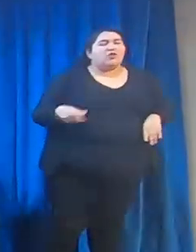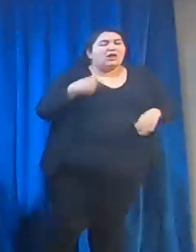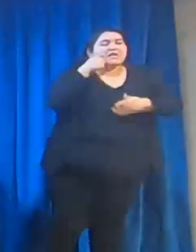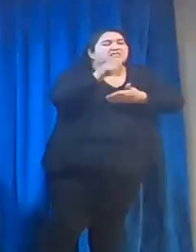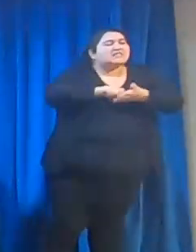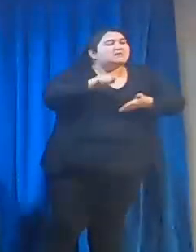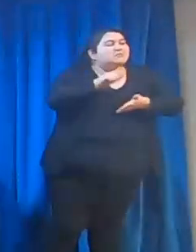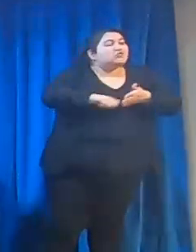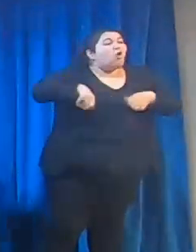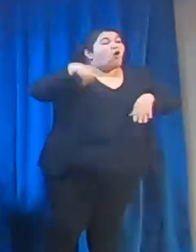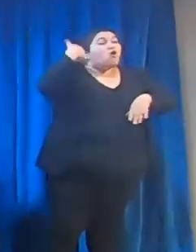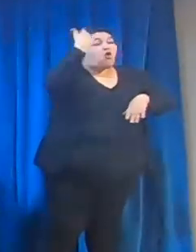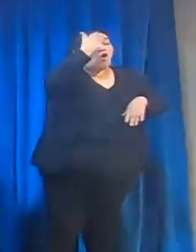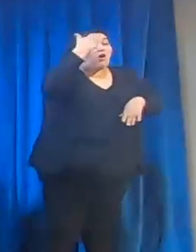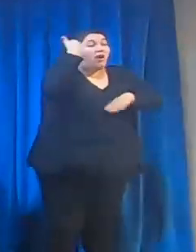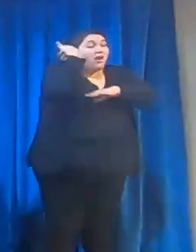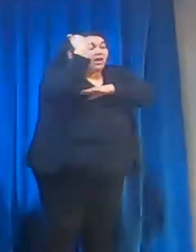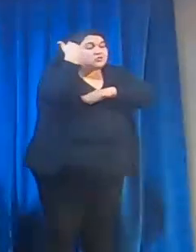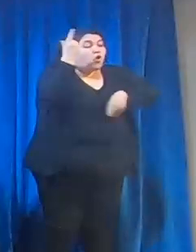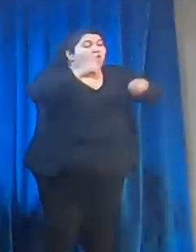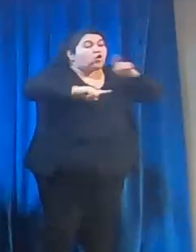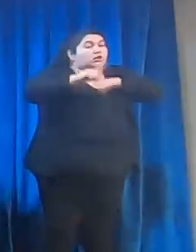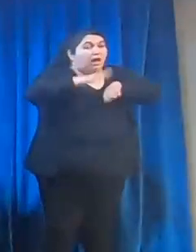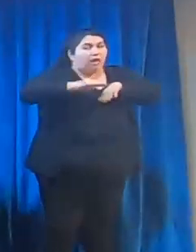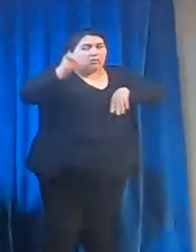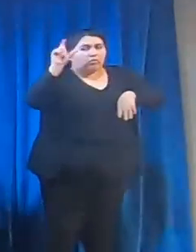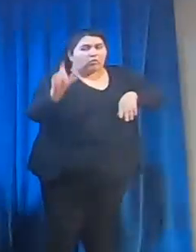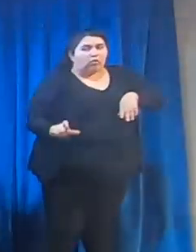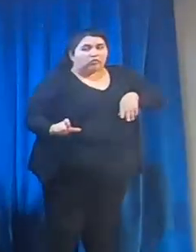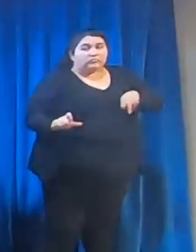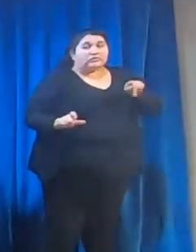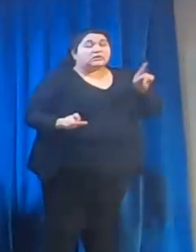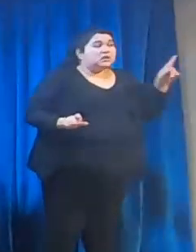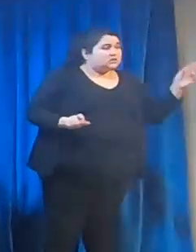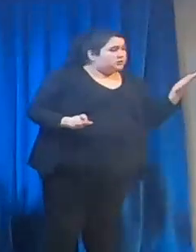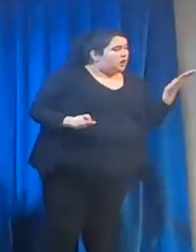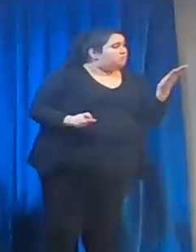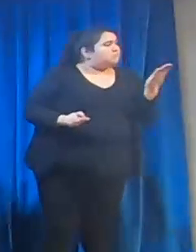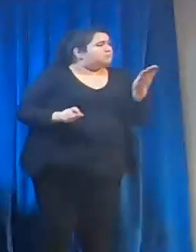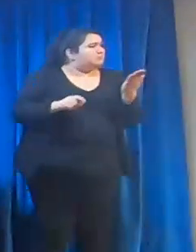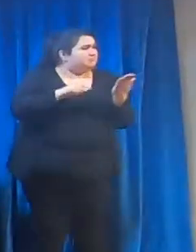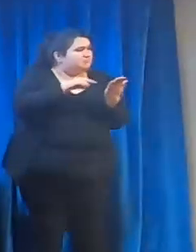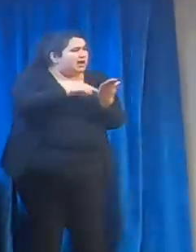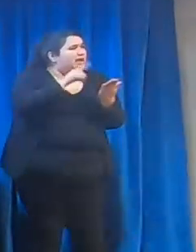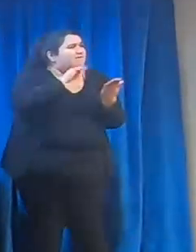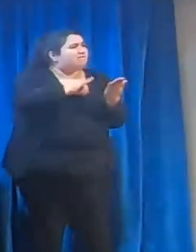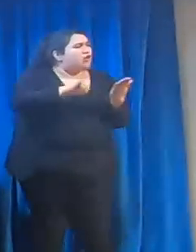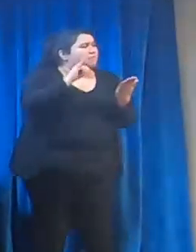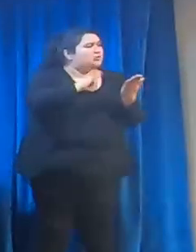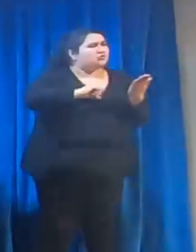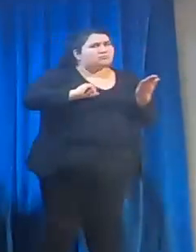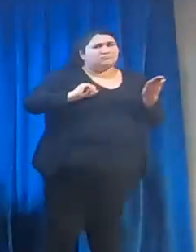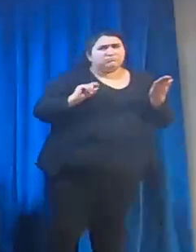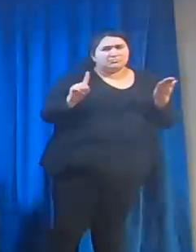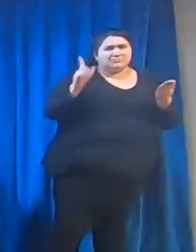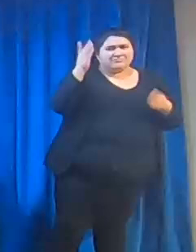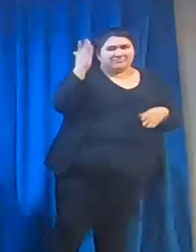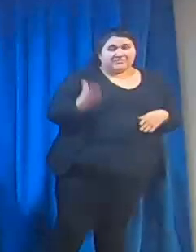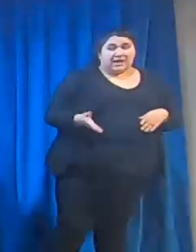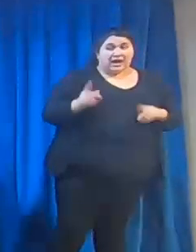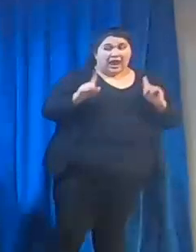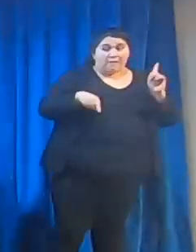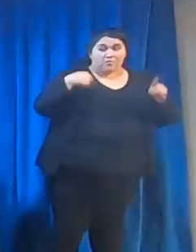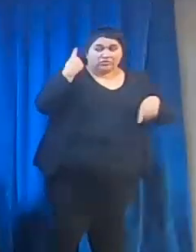en el Congreso San Martín y del coordinador de mi mesa, y ella me dio un pendrive con muchas cosas. Y ahora yo, la